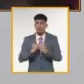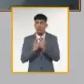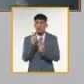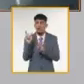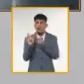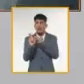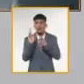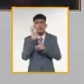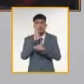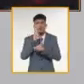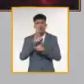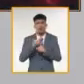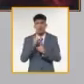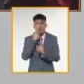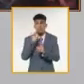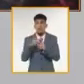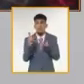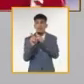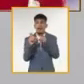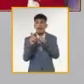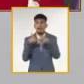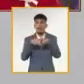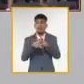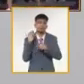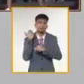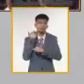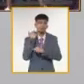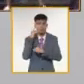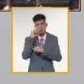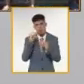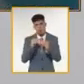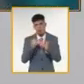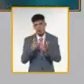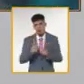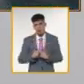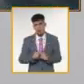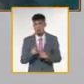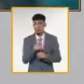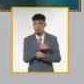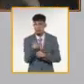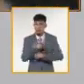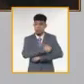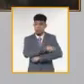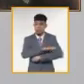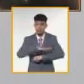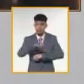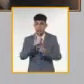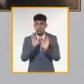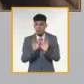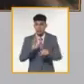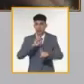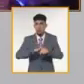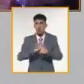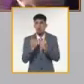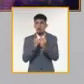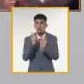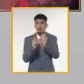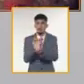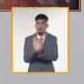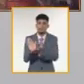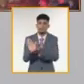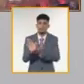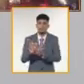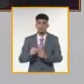lenguaje sexual muy explícito en muchas ocasiones, que entonces genera ese rechazo. Ahora, dicho esto, hay cosas que